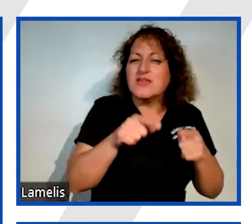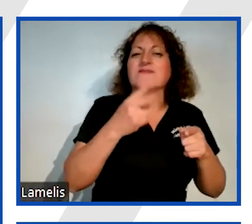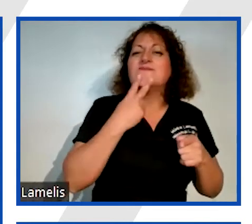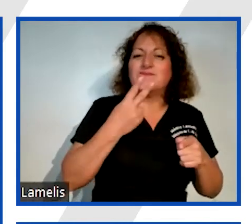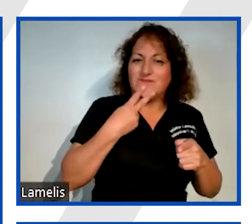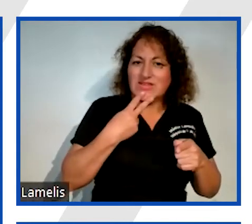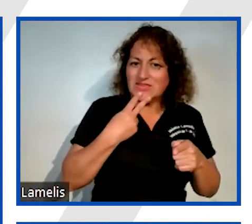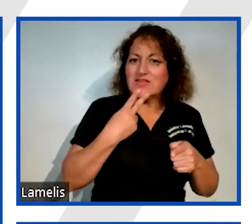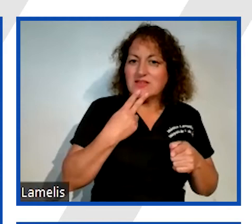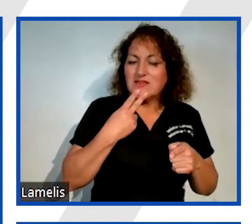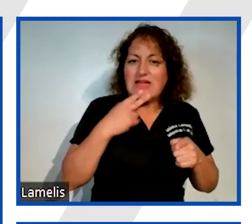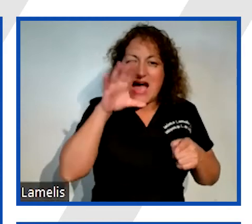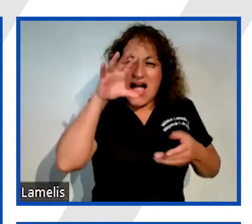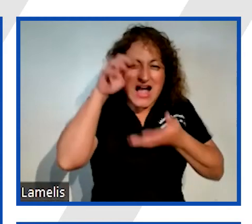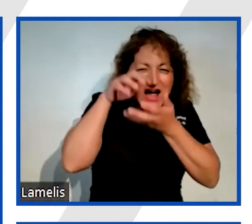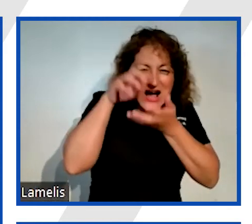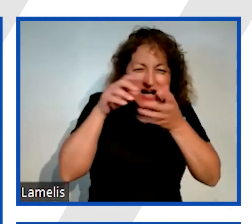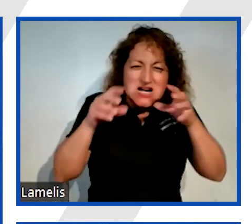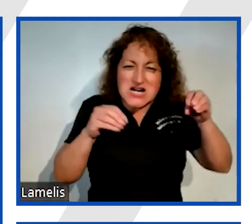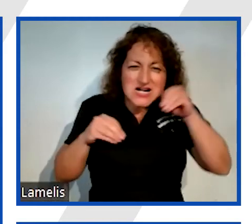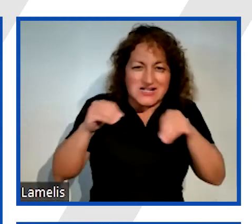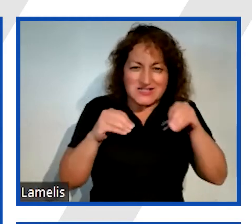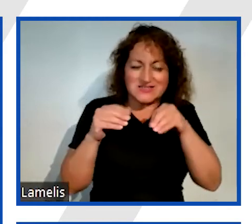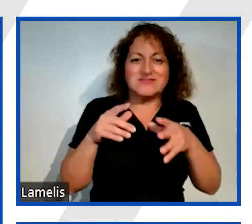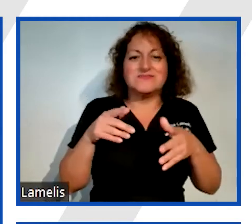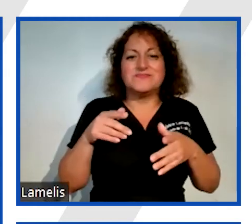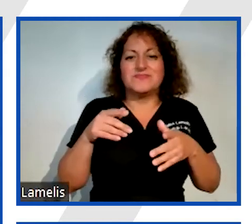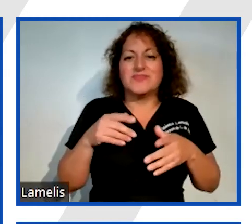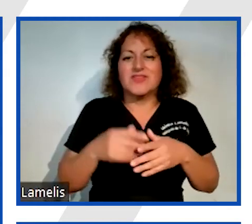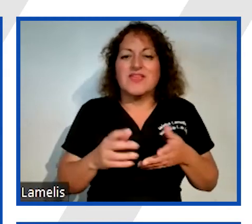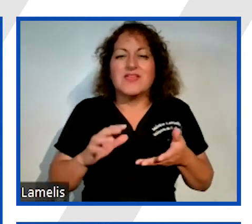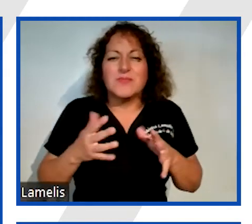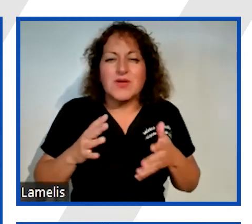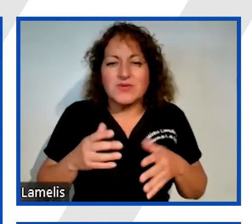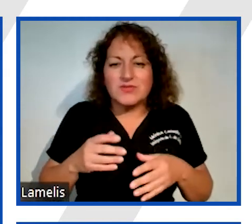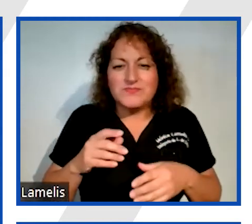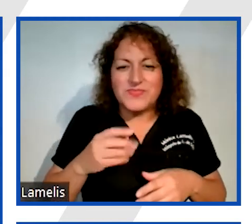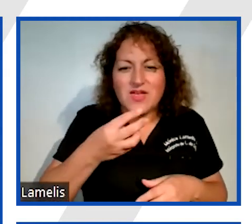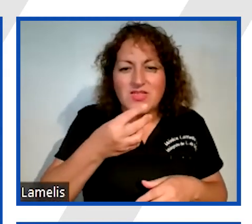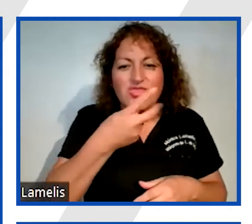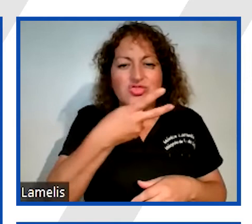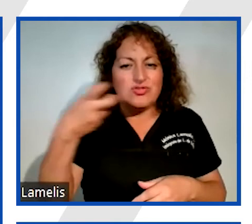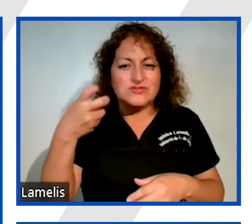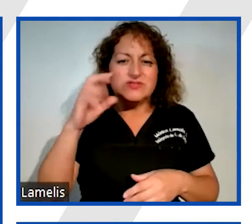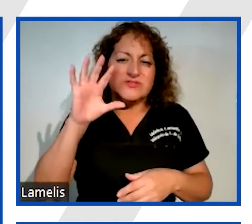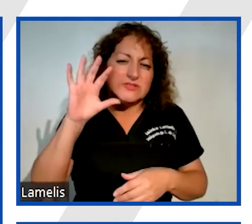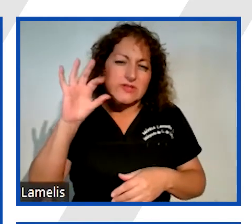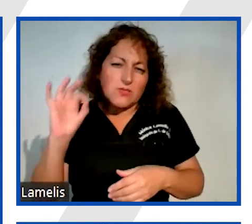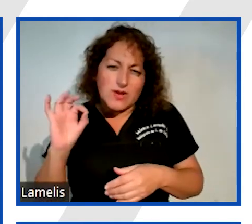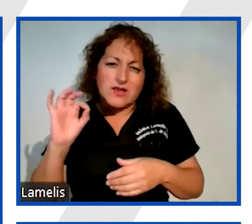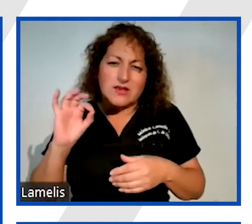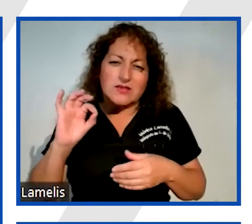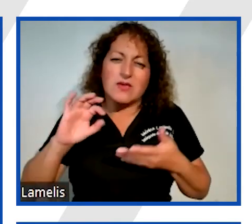ocurrió entre hace 250 millones hasta hace 66 millones de años atrás la gracia que todo el periodo eso soy pues que no tuvo muchos cambios geológicos